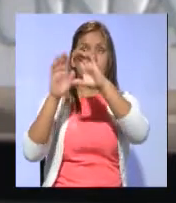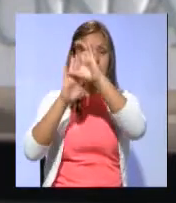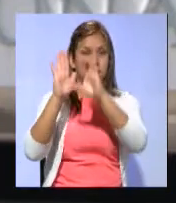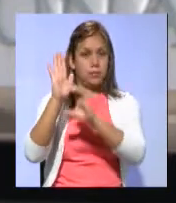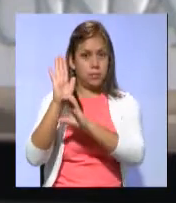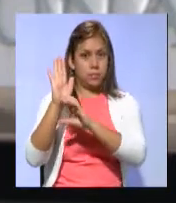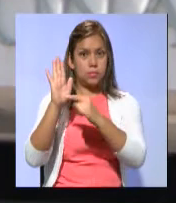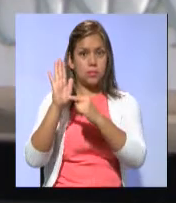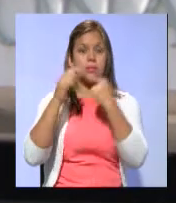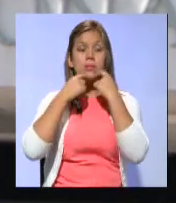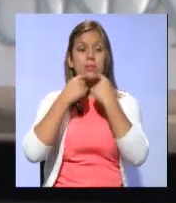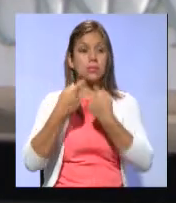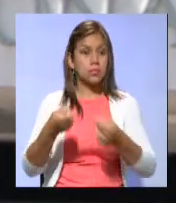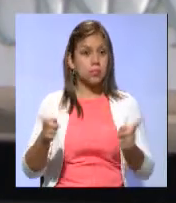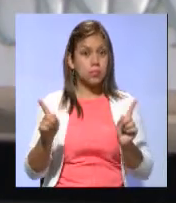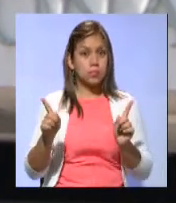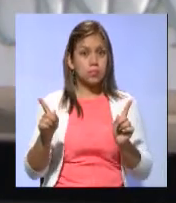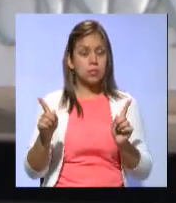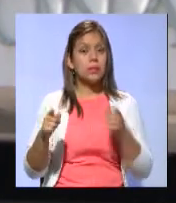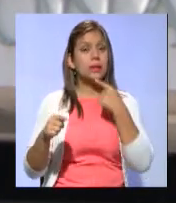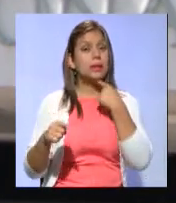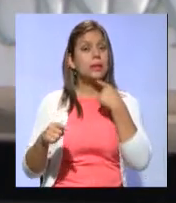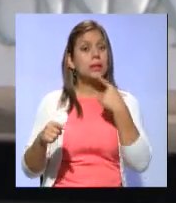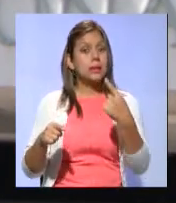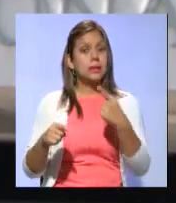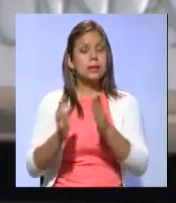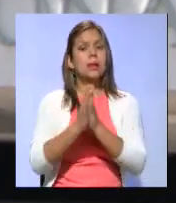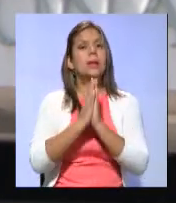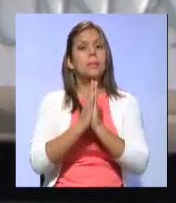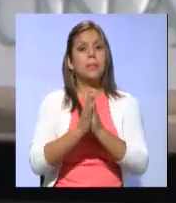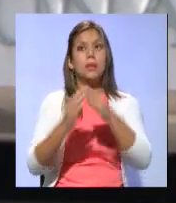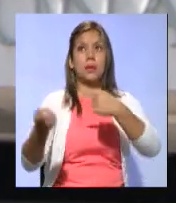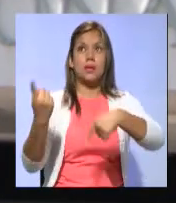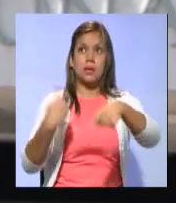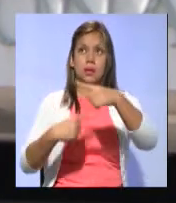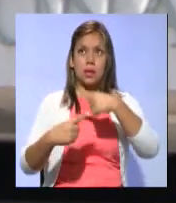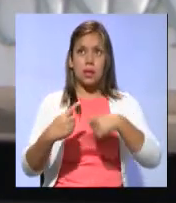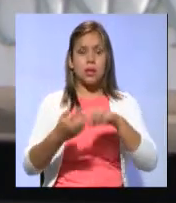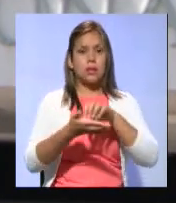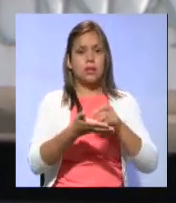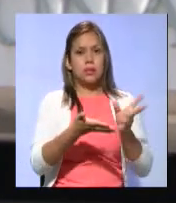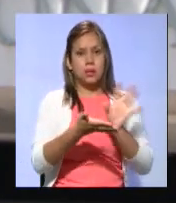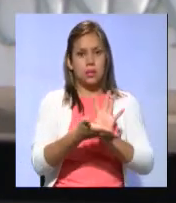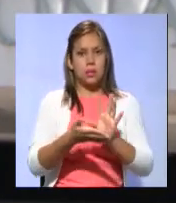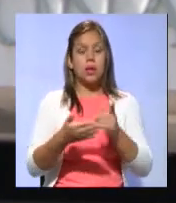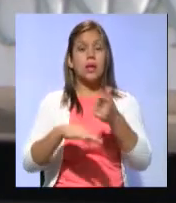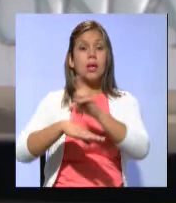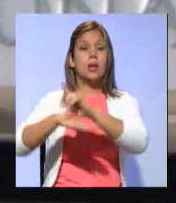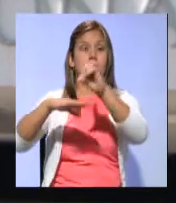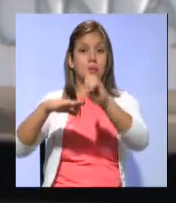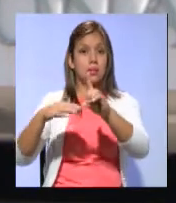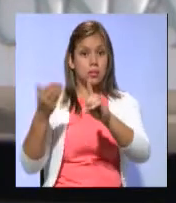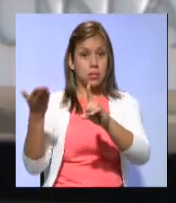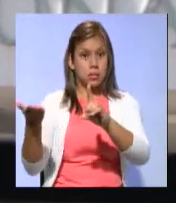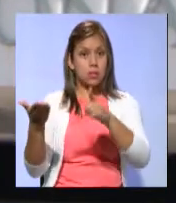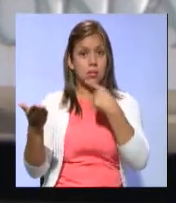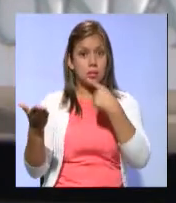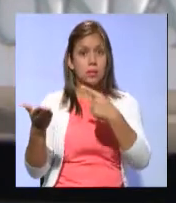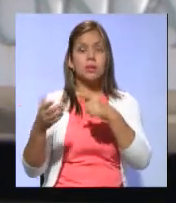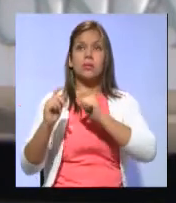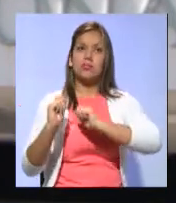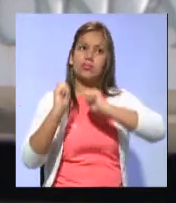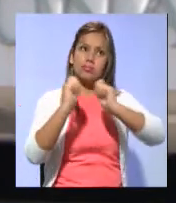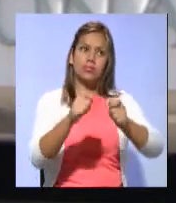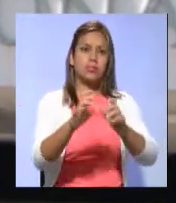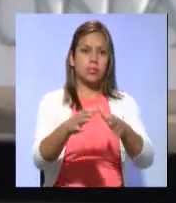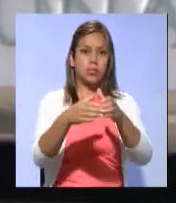emita su dictamen, esta solicitud regresa a la Asamblea Nacional, el Consejo de Administración Legislativa posteriormente lo remite a la